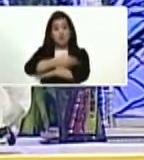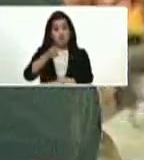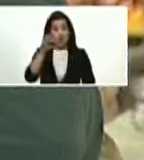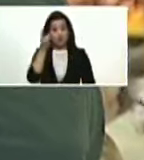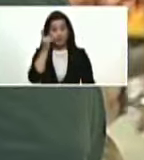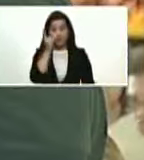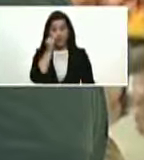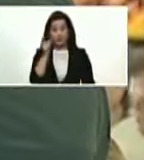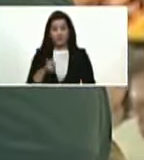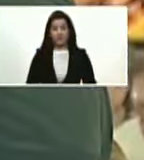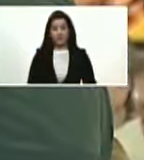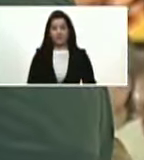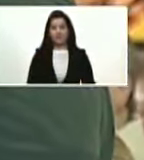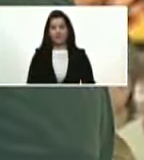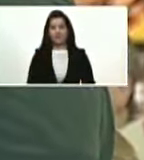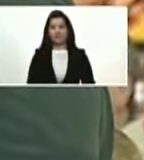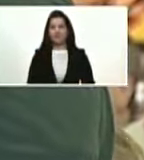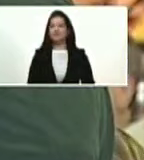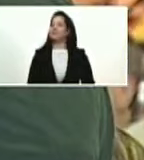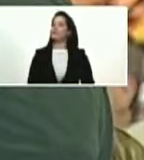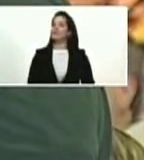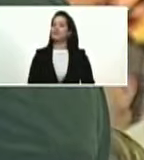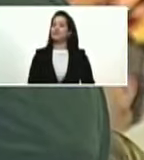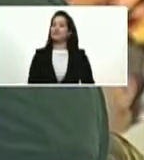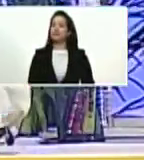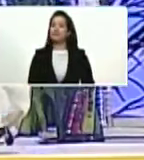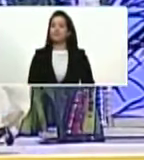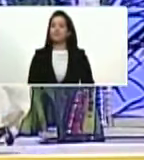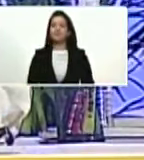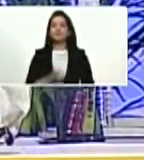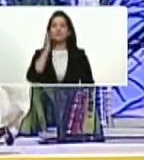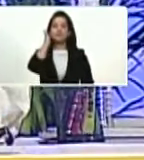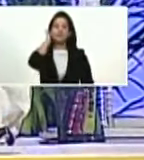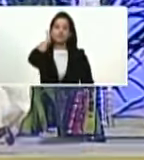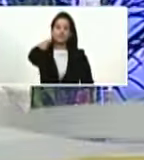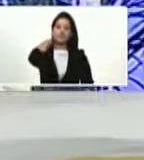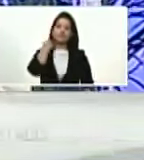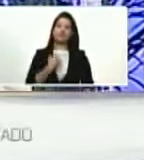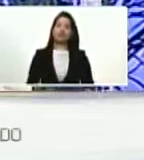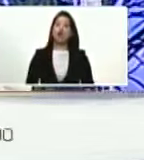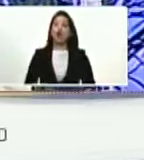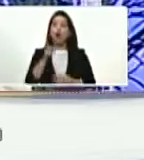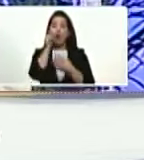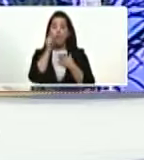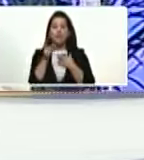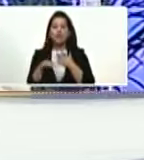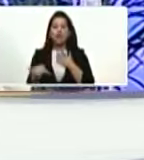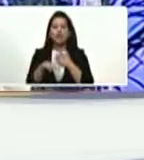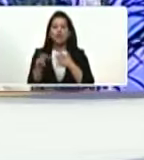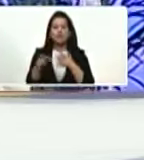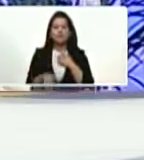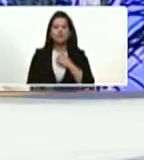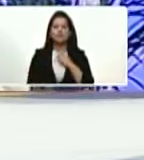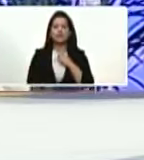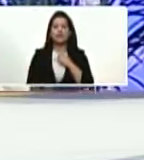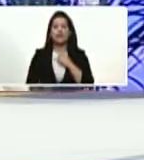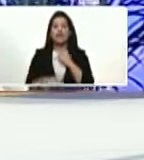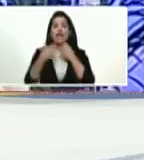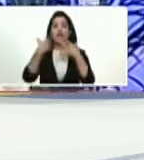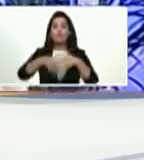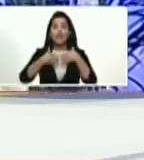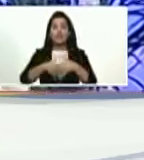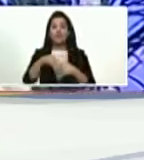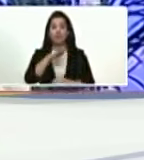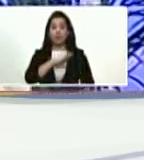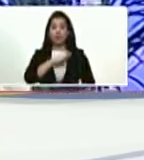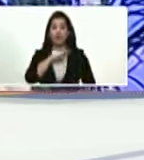Sinesio. Que viva Cabima. Viva Cabima. Sinesio es de la empresa de propiedad